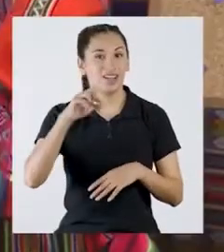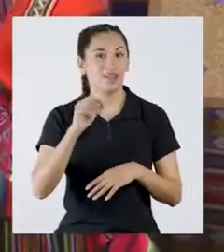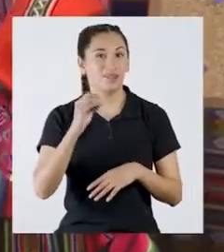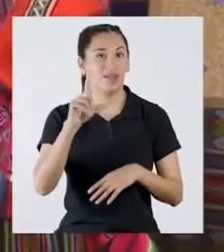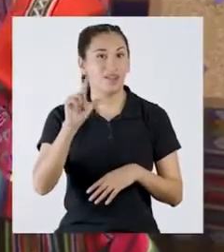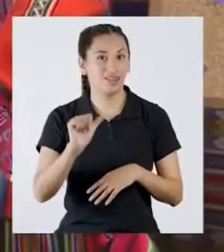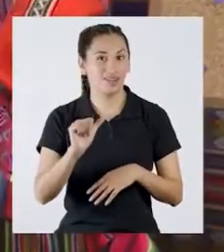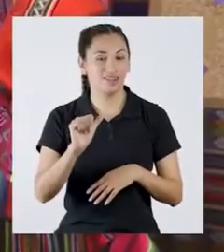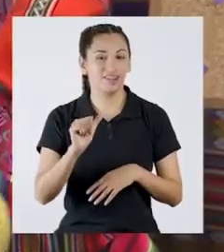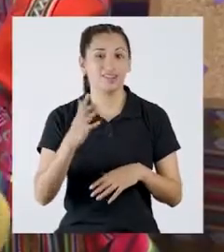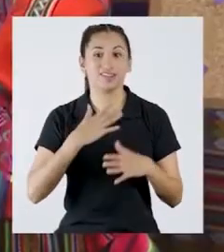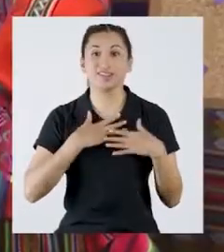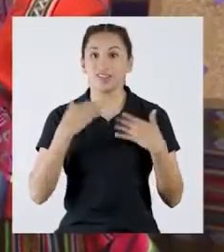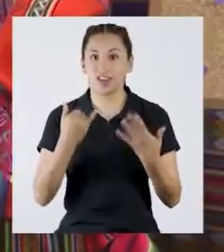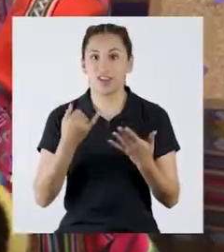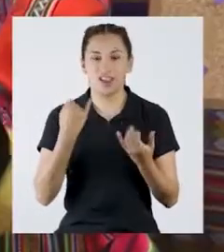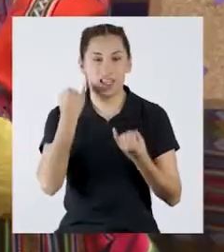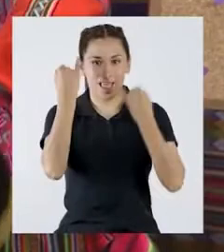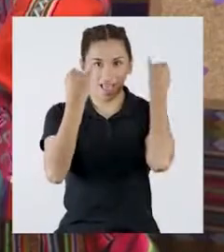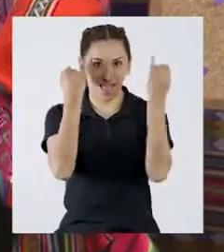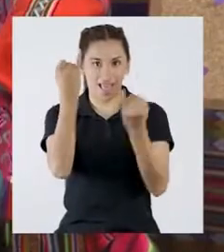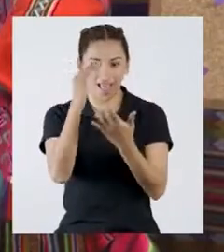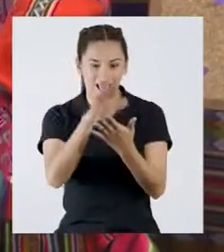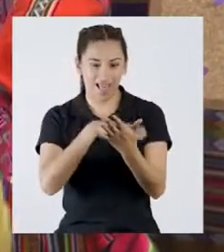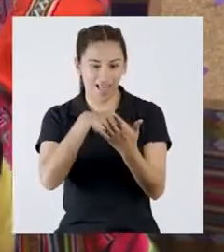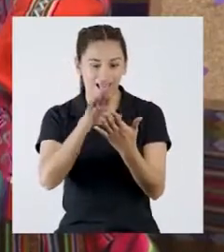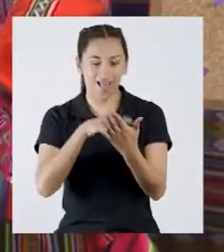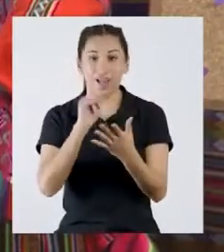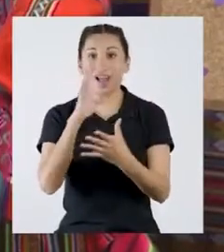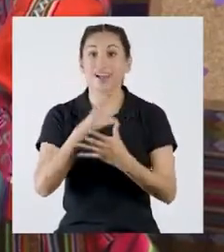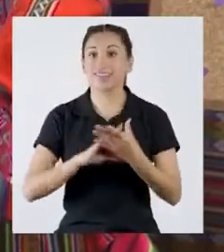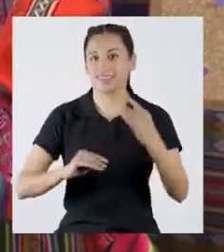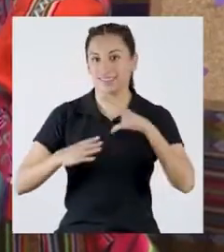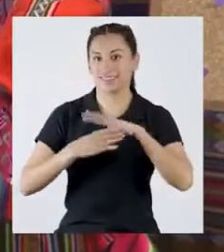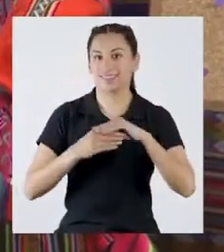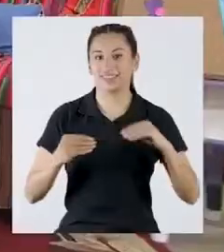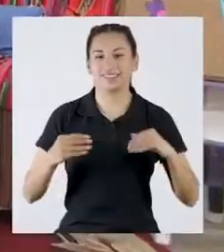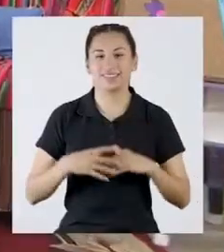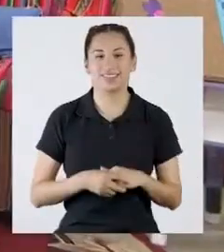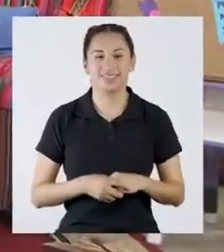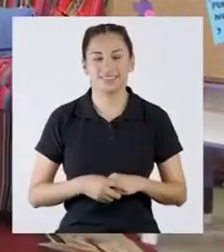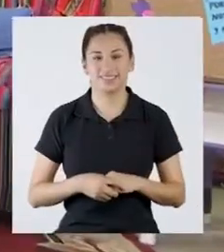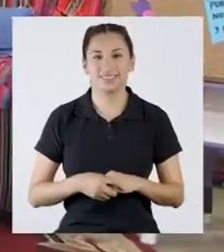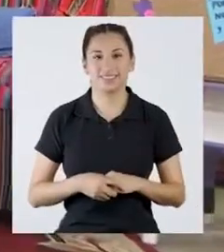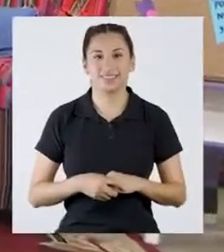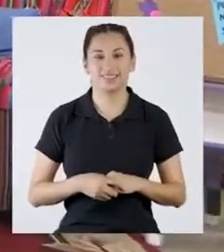Hola, Paola. Estoy creando una historia.